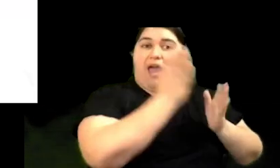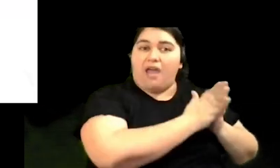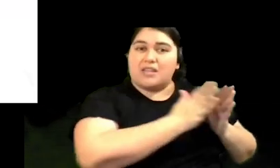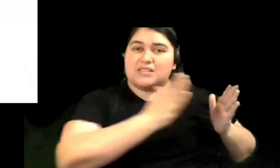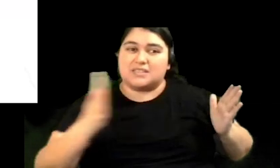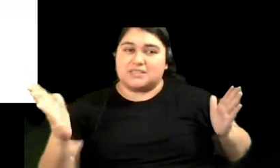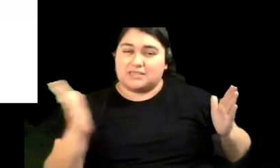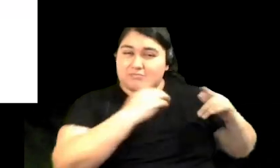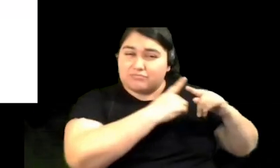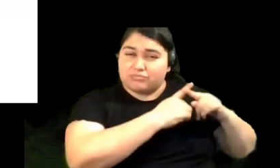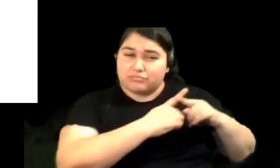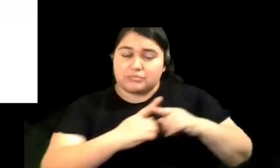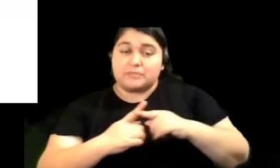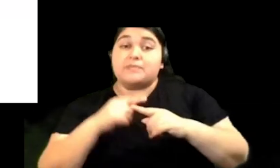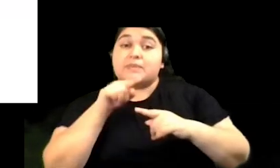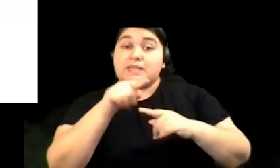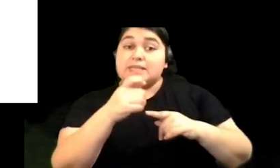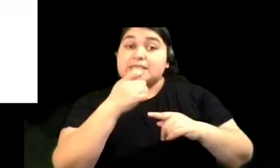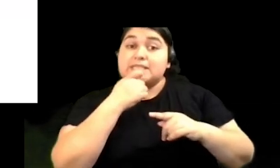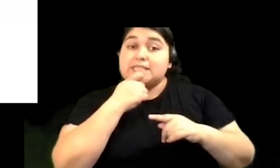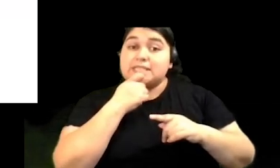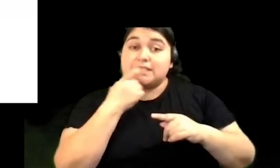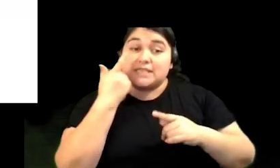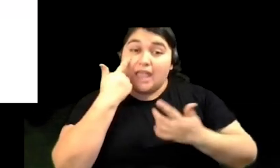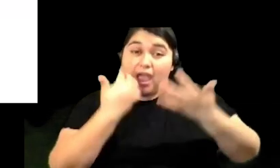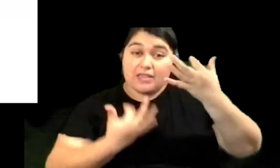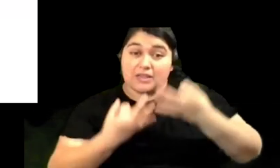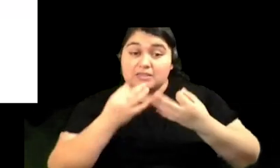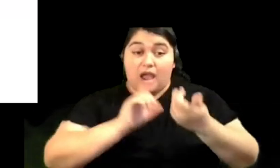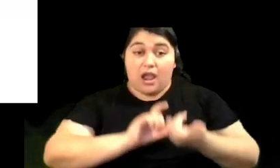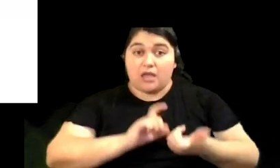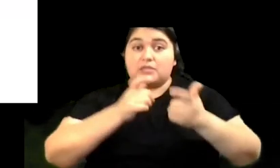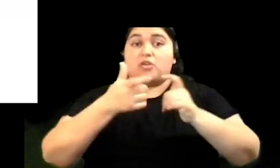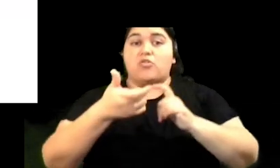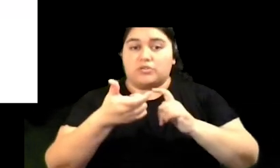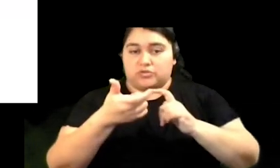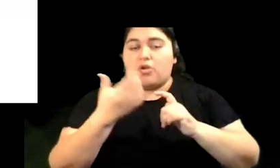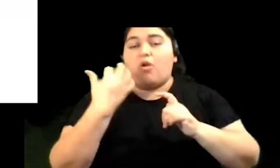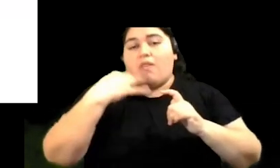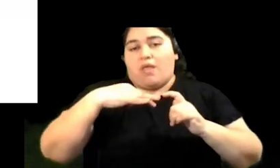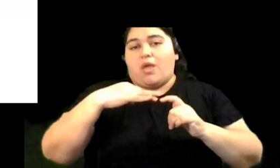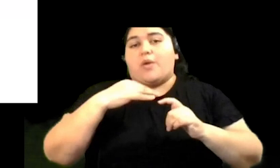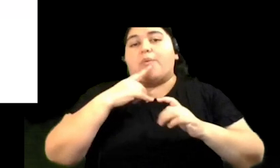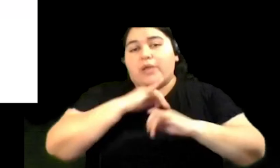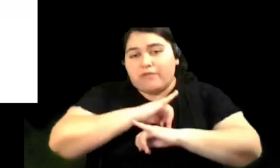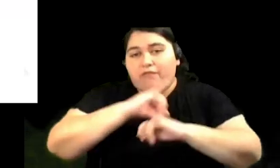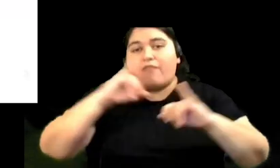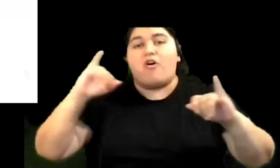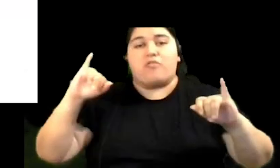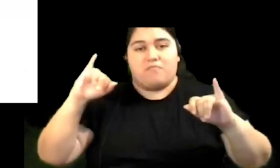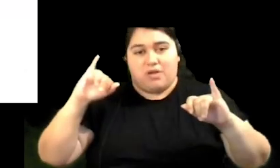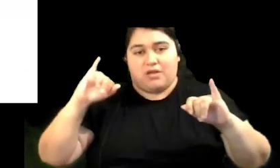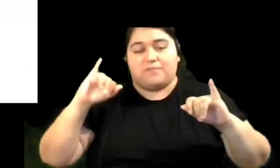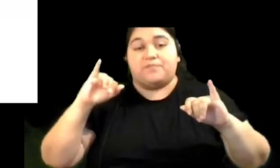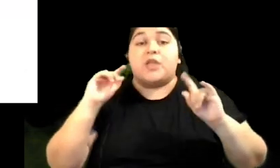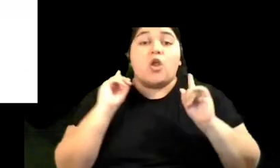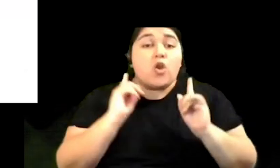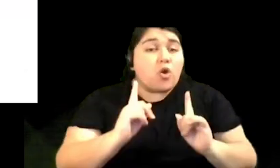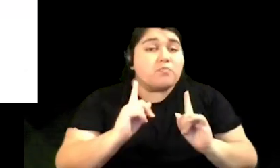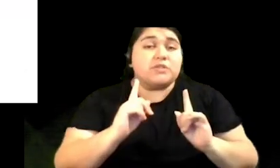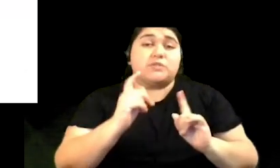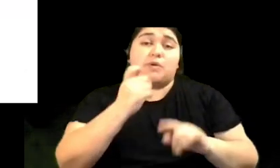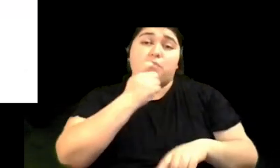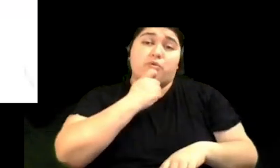si corresponde la modificación de categoría, la informa, lo mismo que si se modifica el